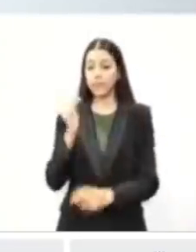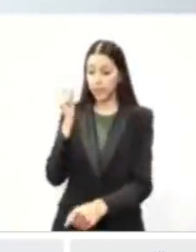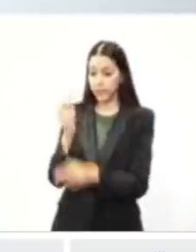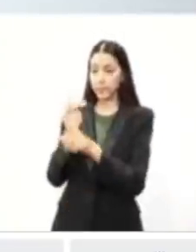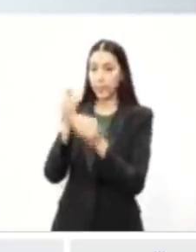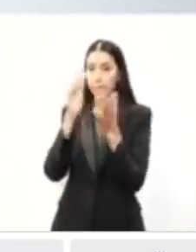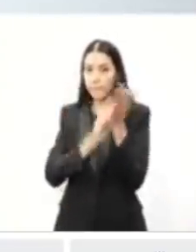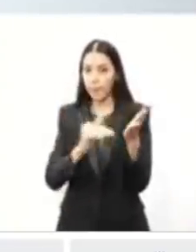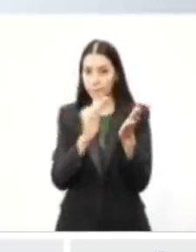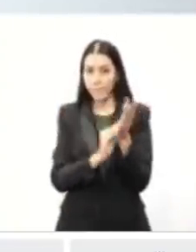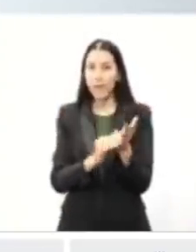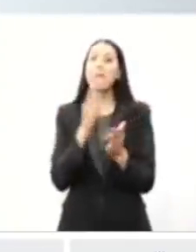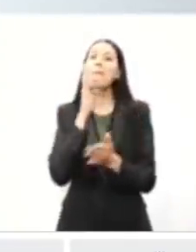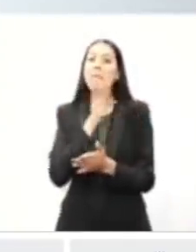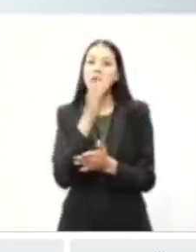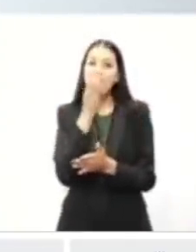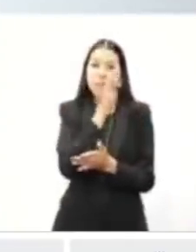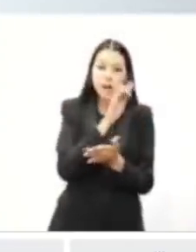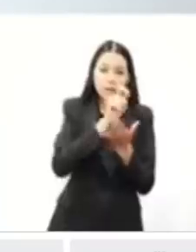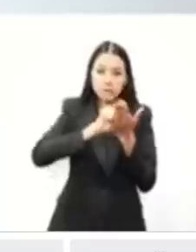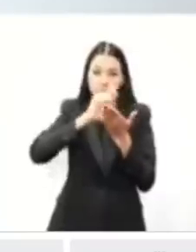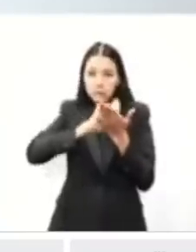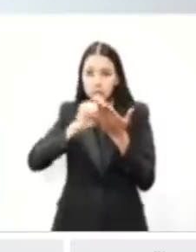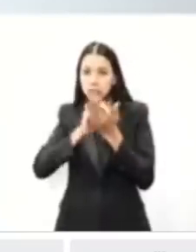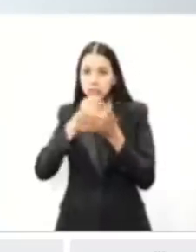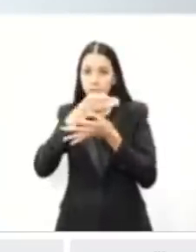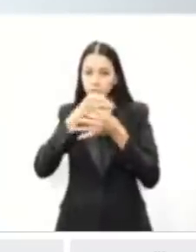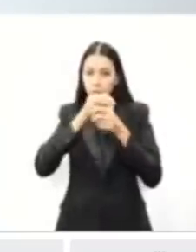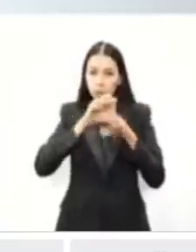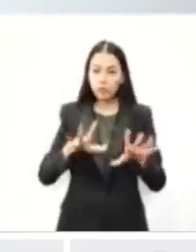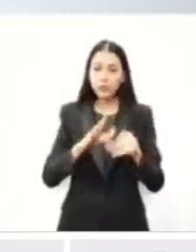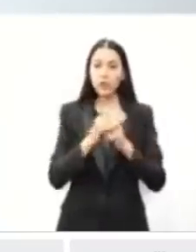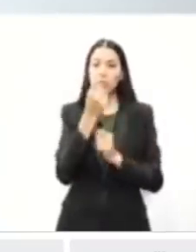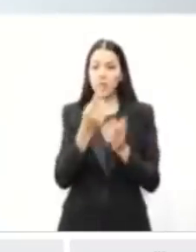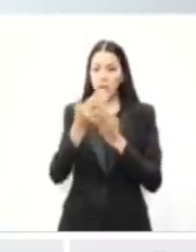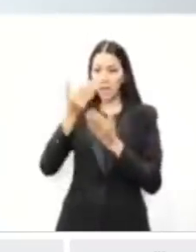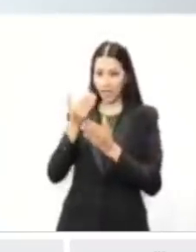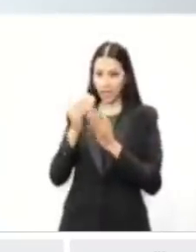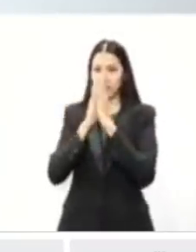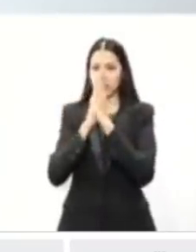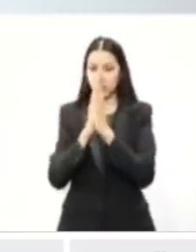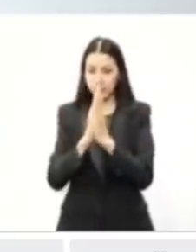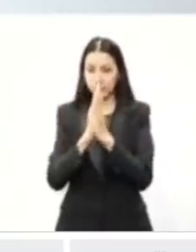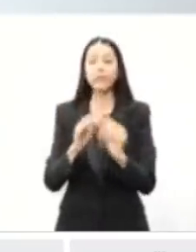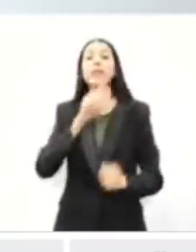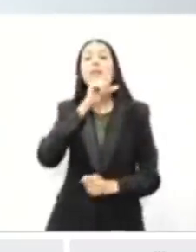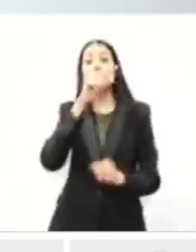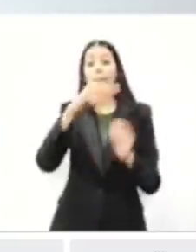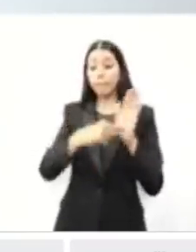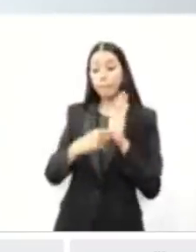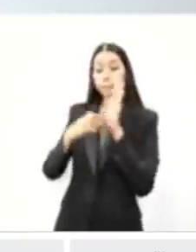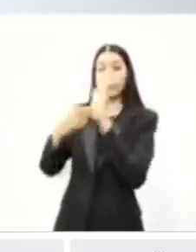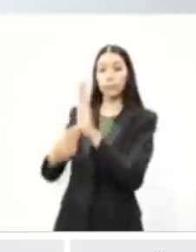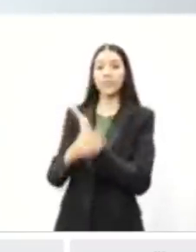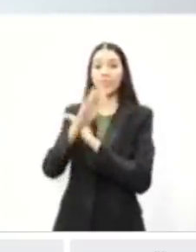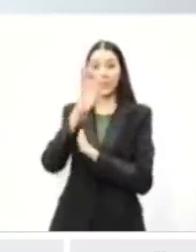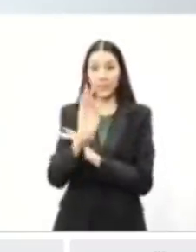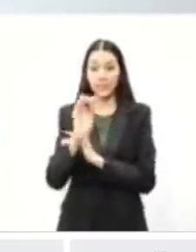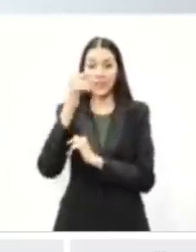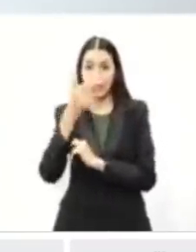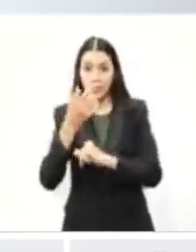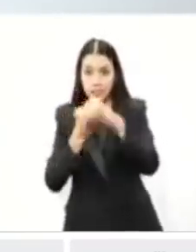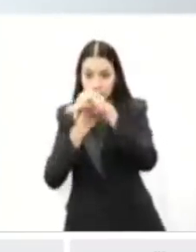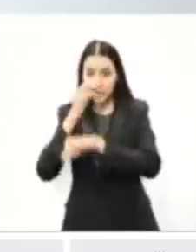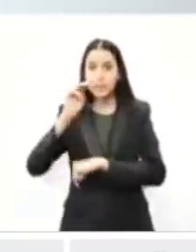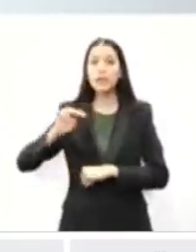Encontramos documentos alterados. Una antes, por favor. También presentamos ante la Fiscalía General del